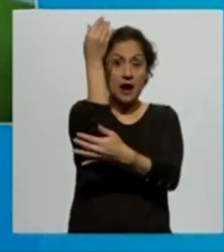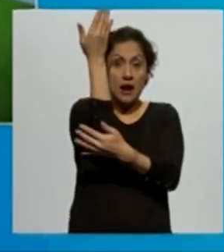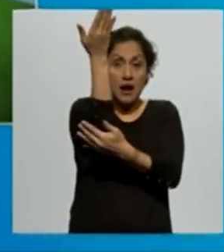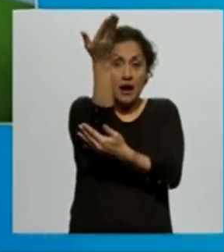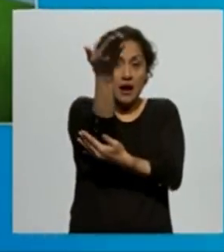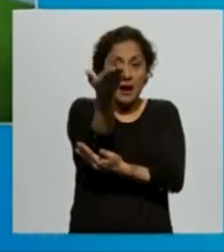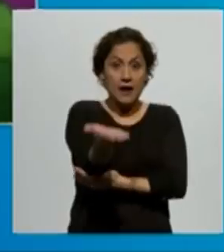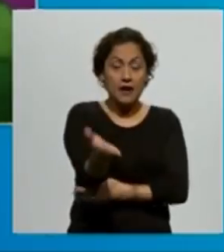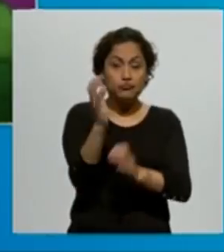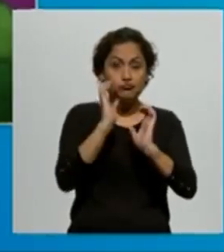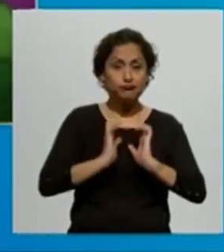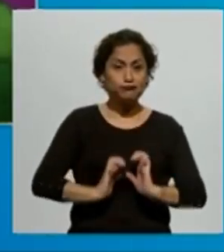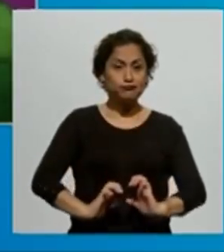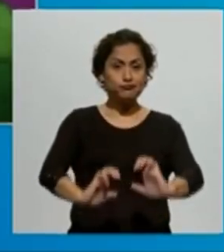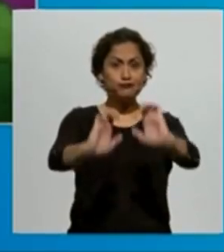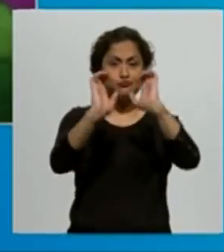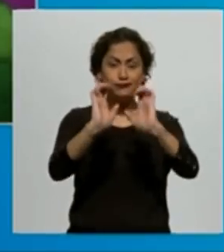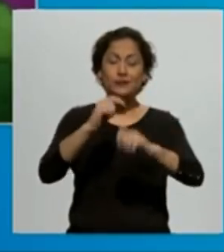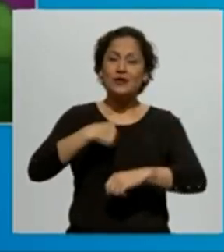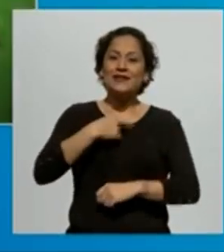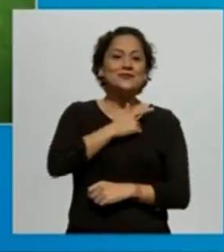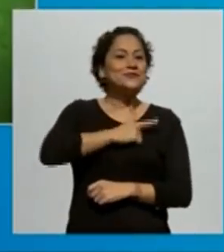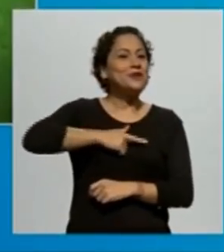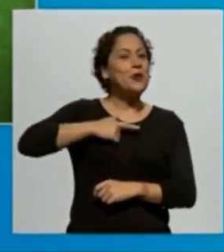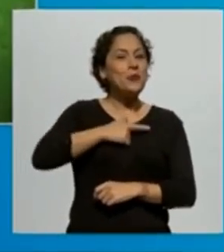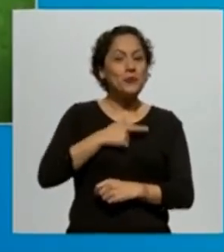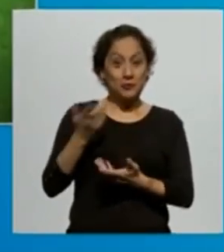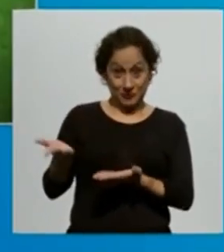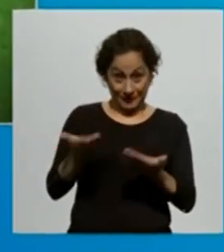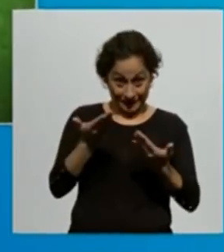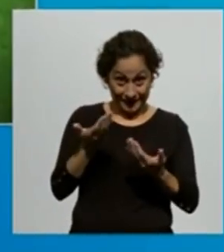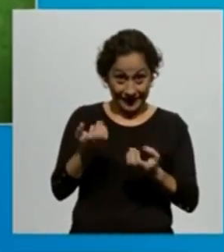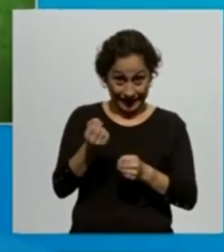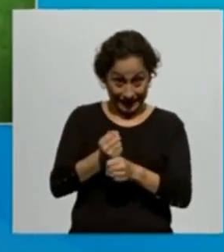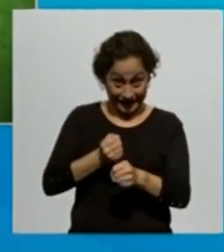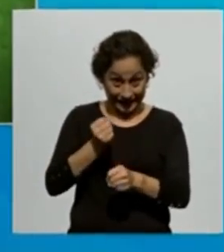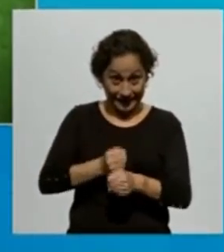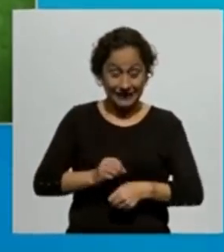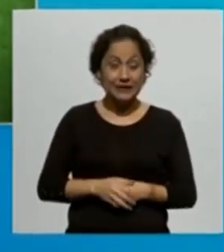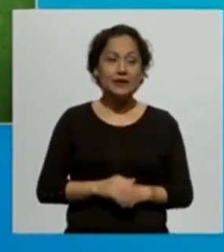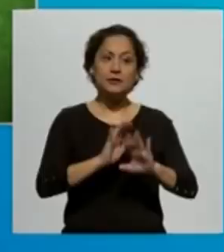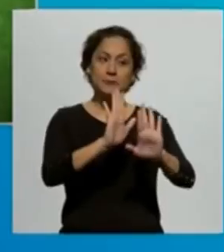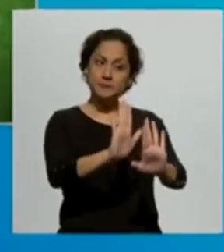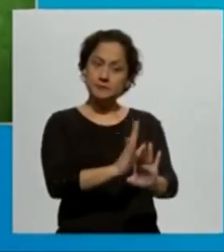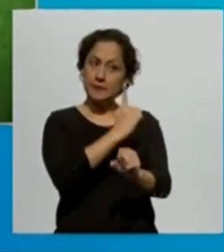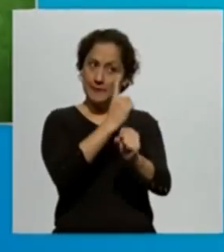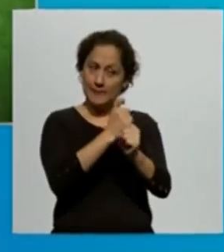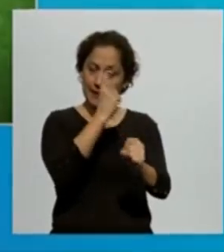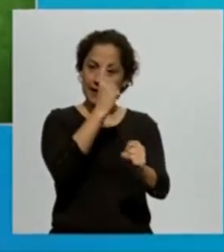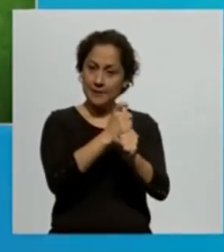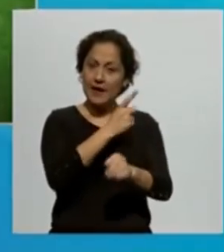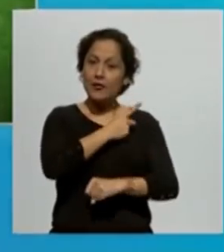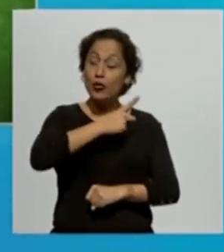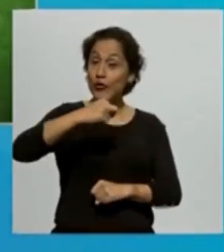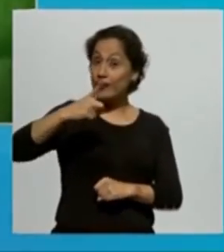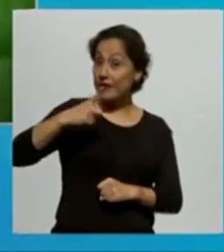encanta! ¿Ensayamos? Primero, tenemos una misión que cumplir,